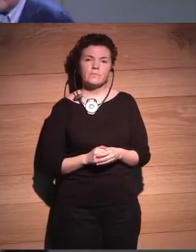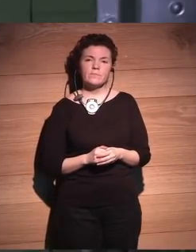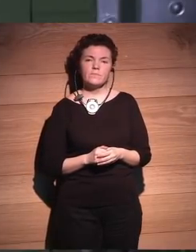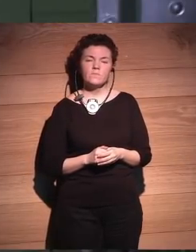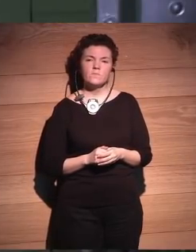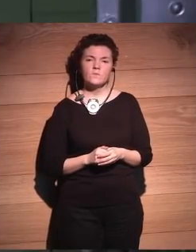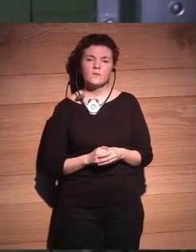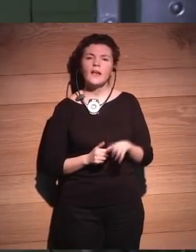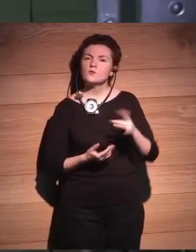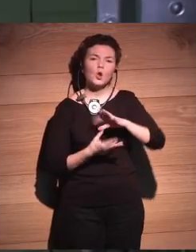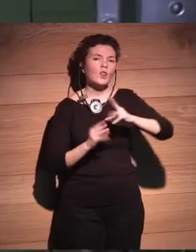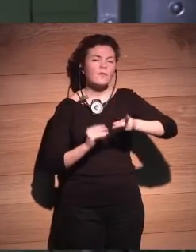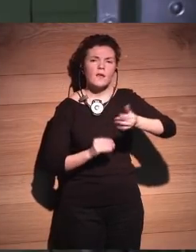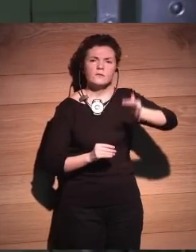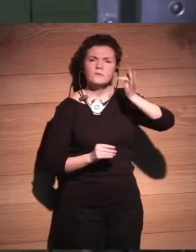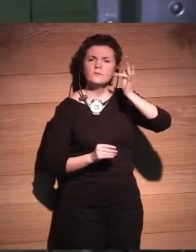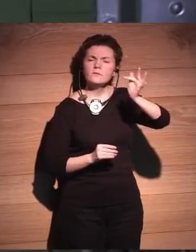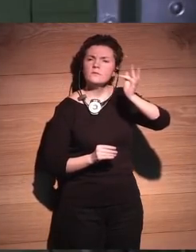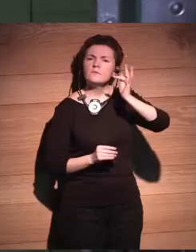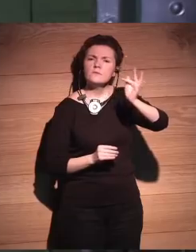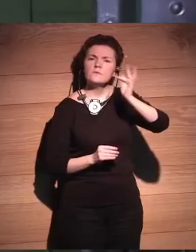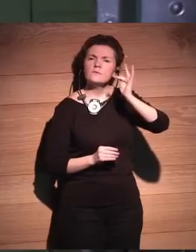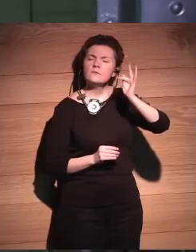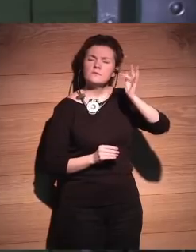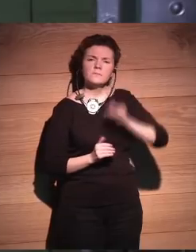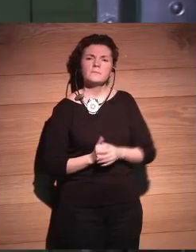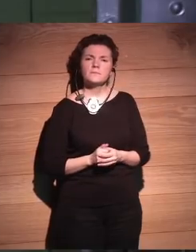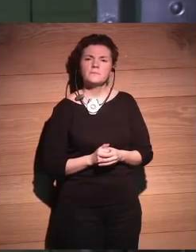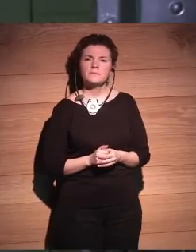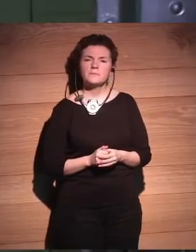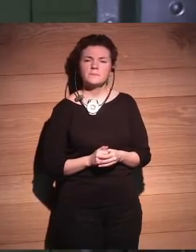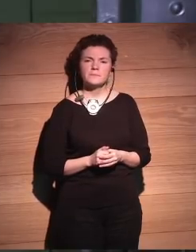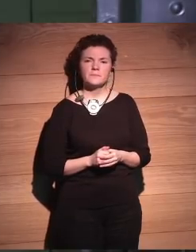son noticias tremendas a varios niveles.